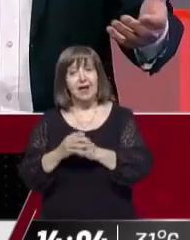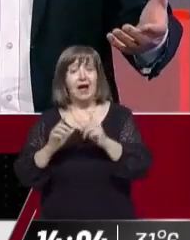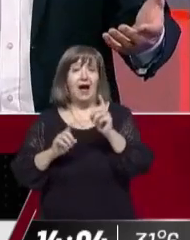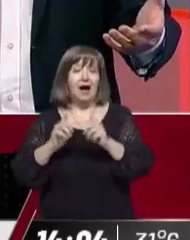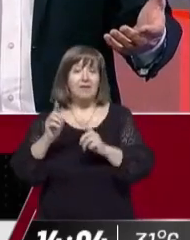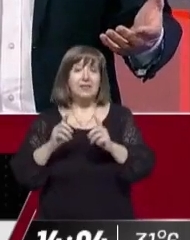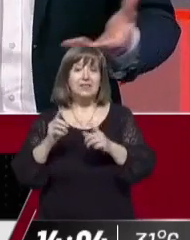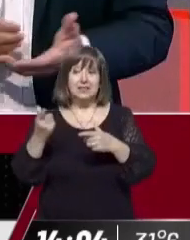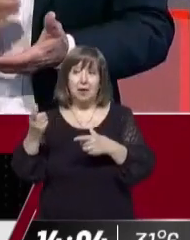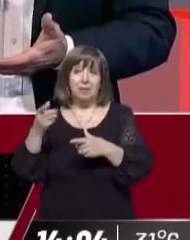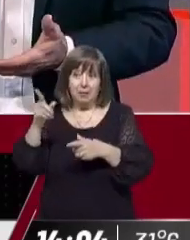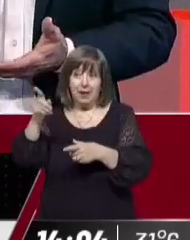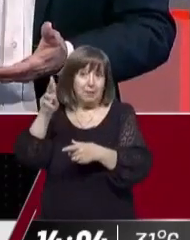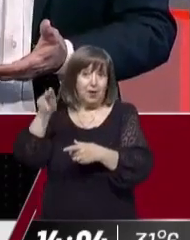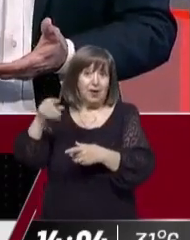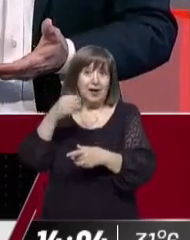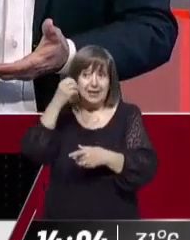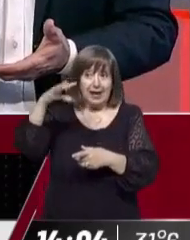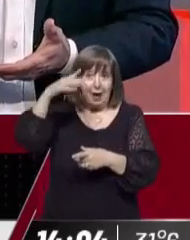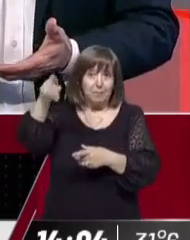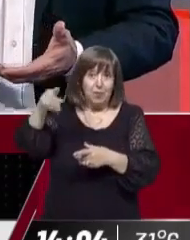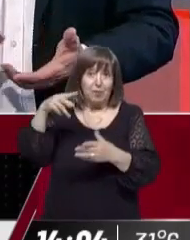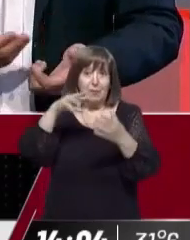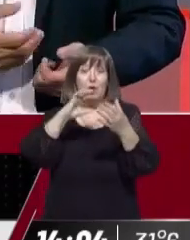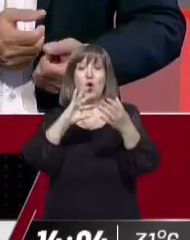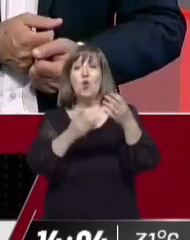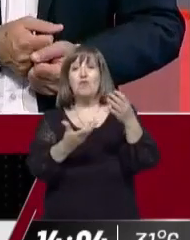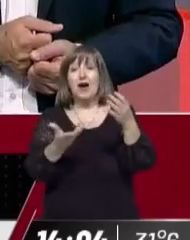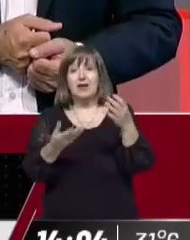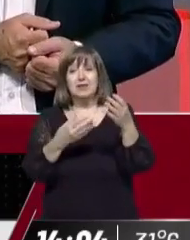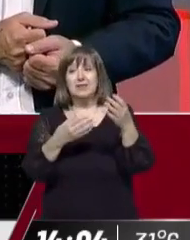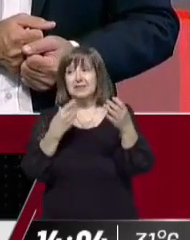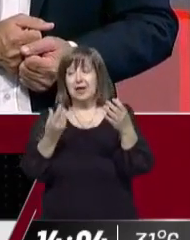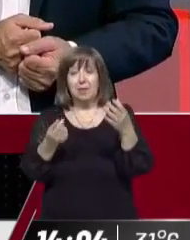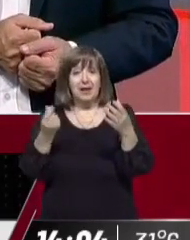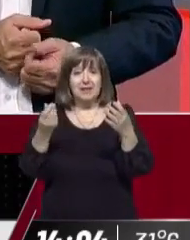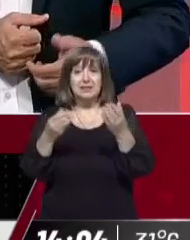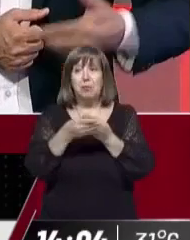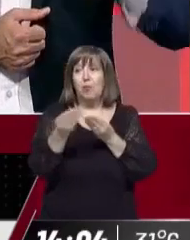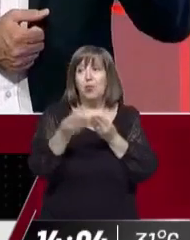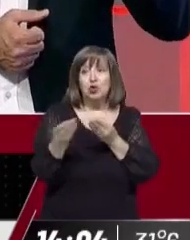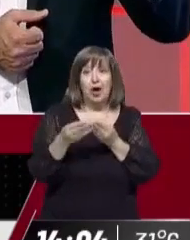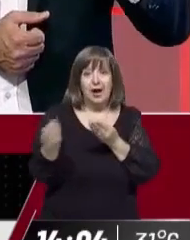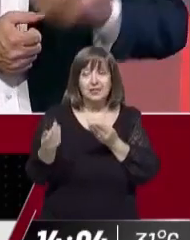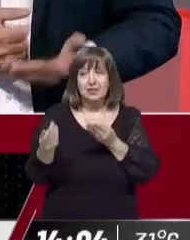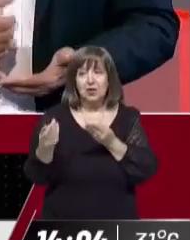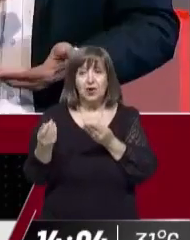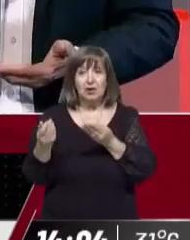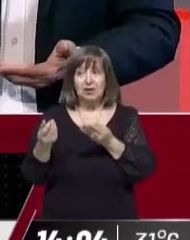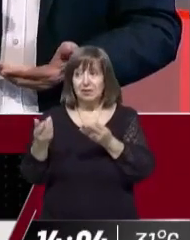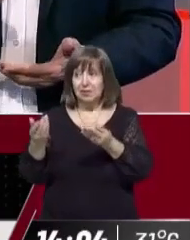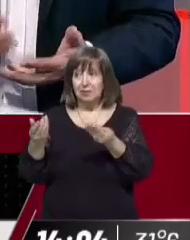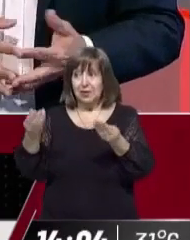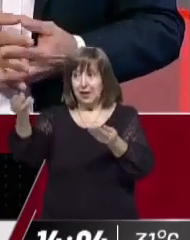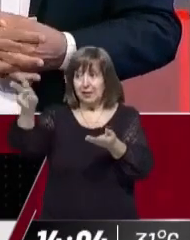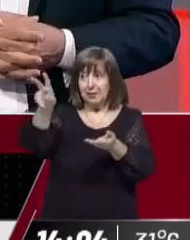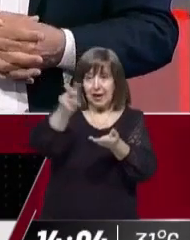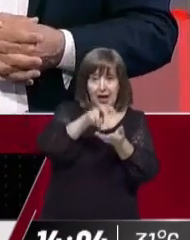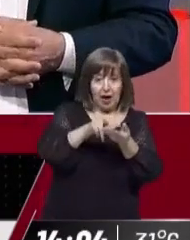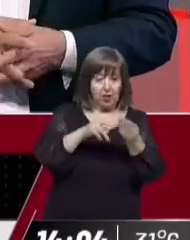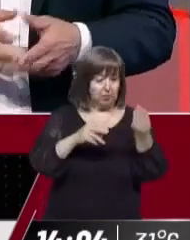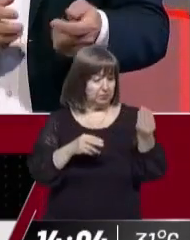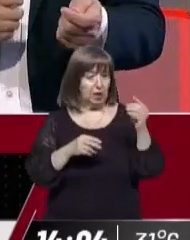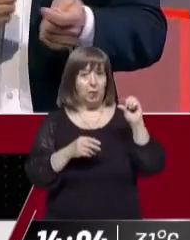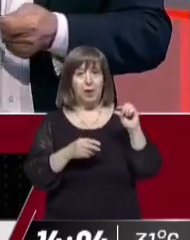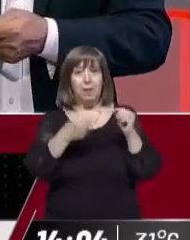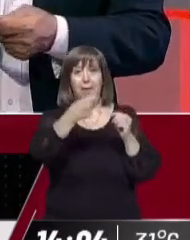Todos los productores están sufriendo frente a la inflación también. Ellos no logran recuperar sus inversiones. Los costos les suben más muchas veces que los